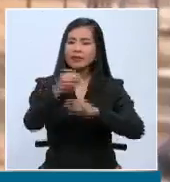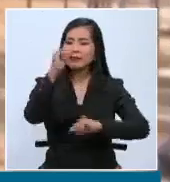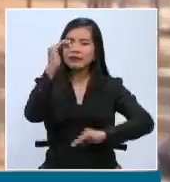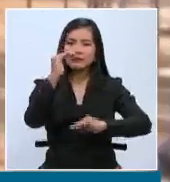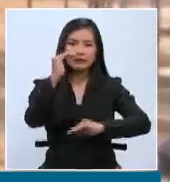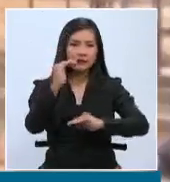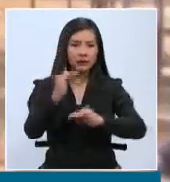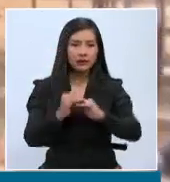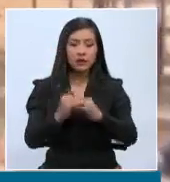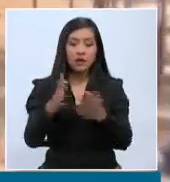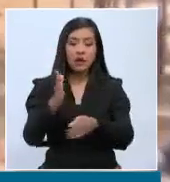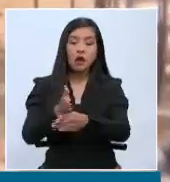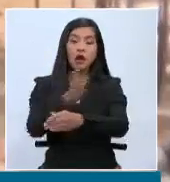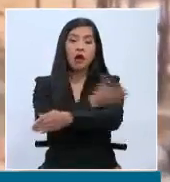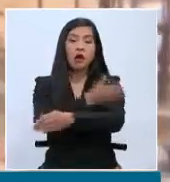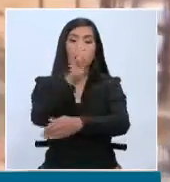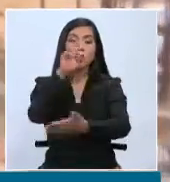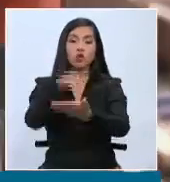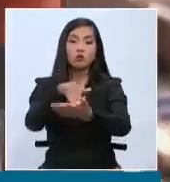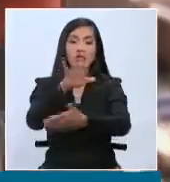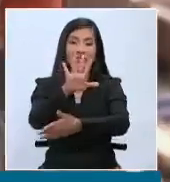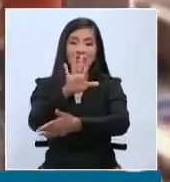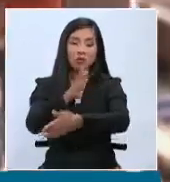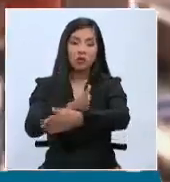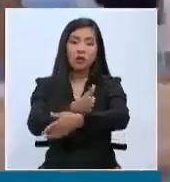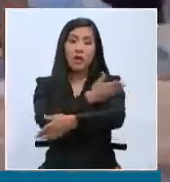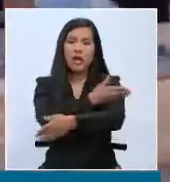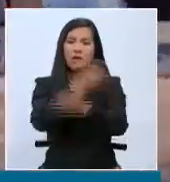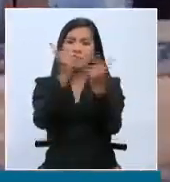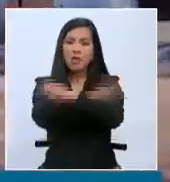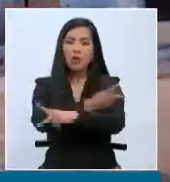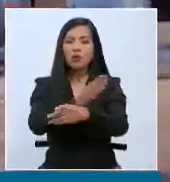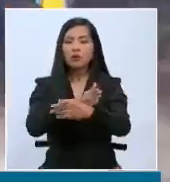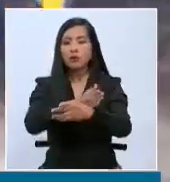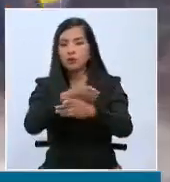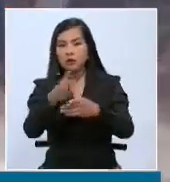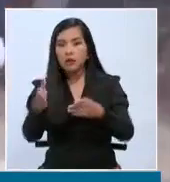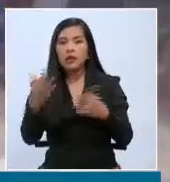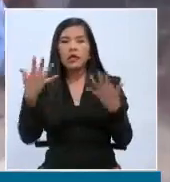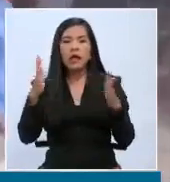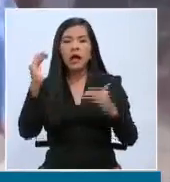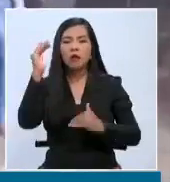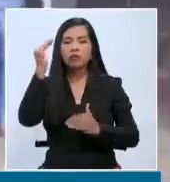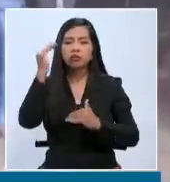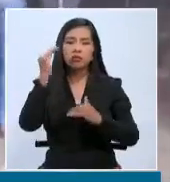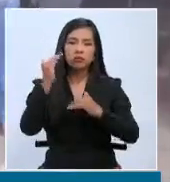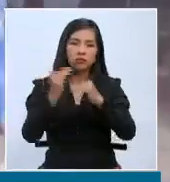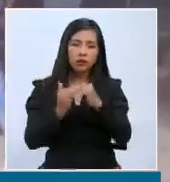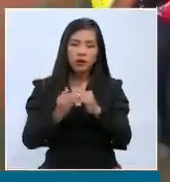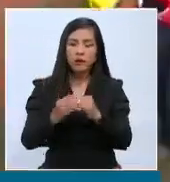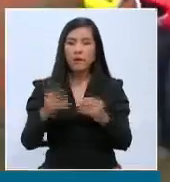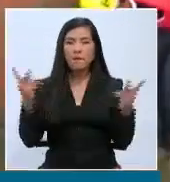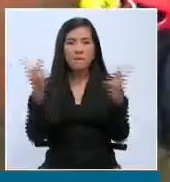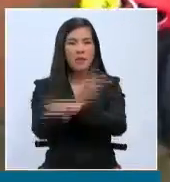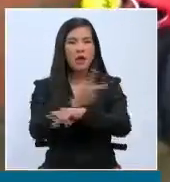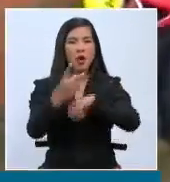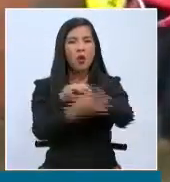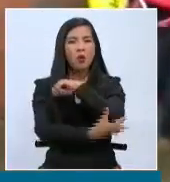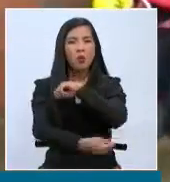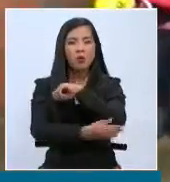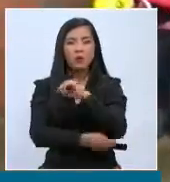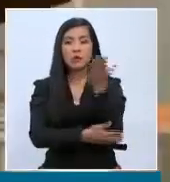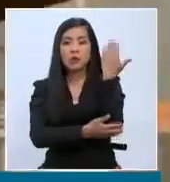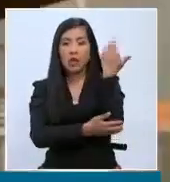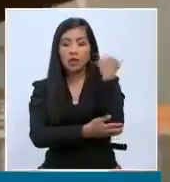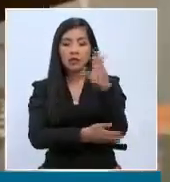antes del 2005 y que se han reducido drásticamente. La extrema pobreza ha bajado aproximadamente del